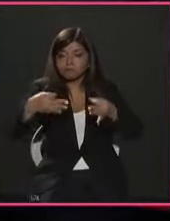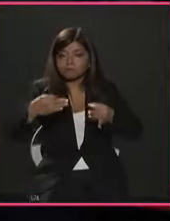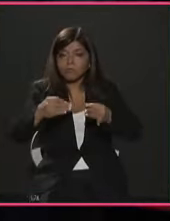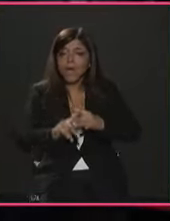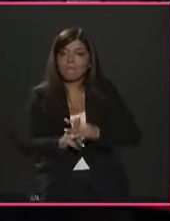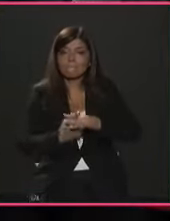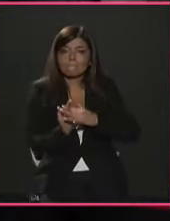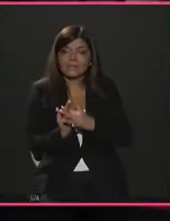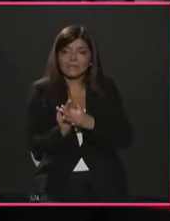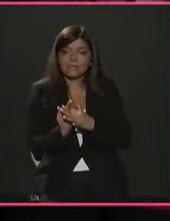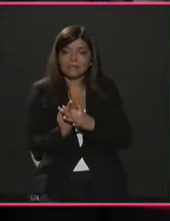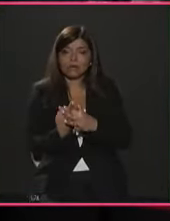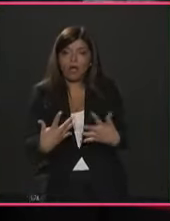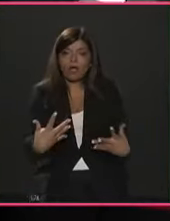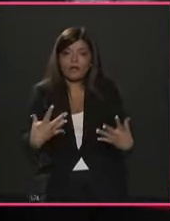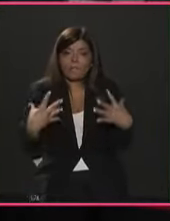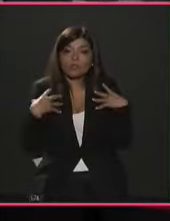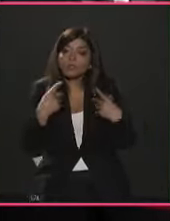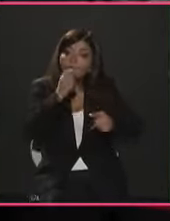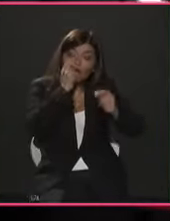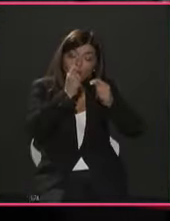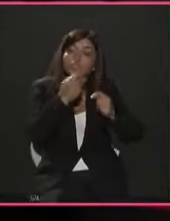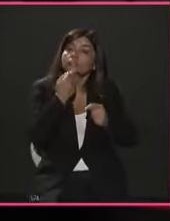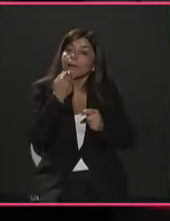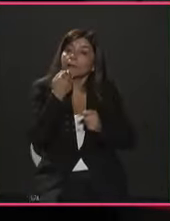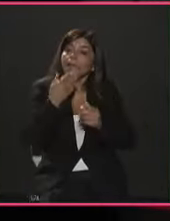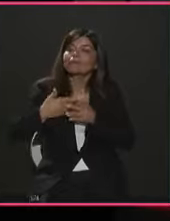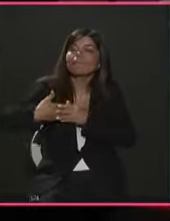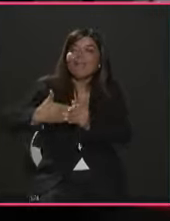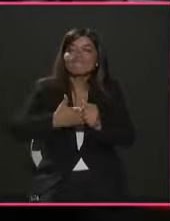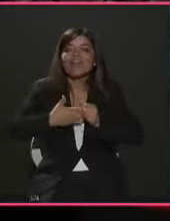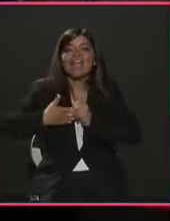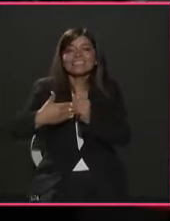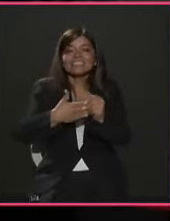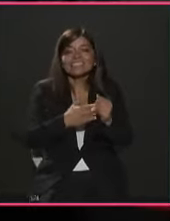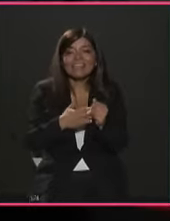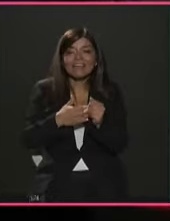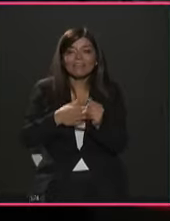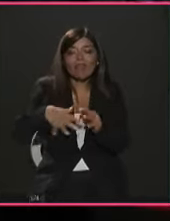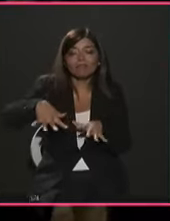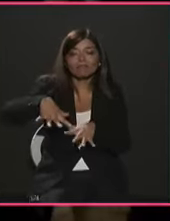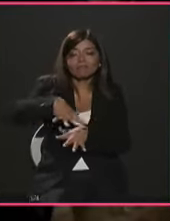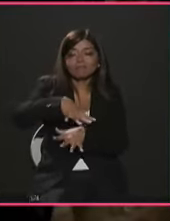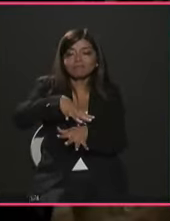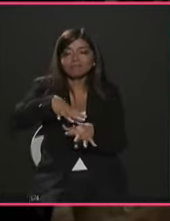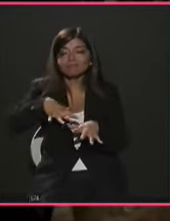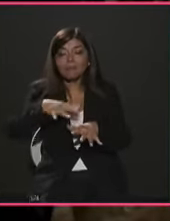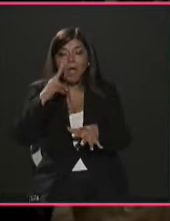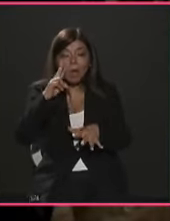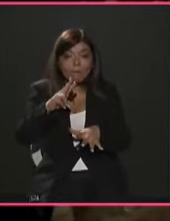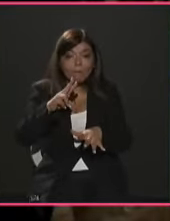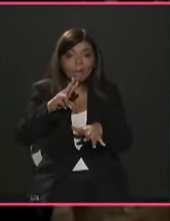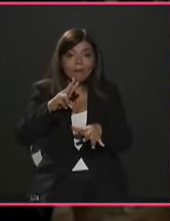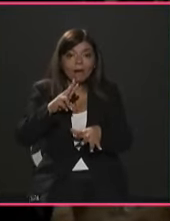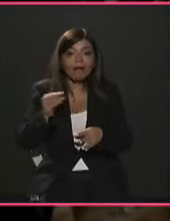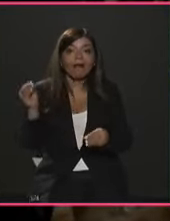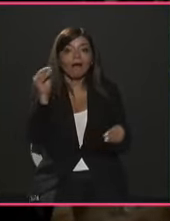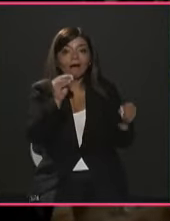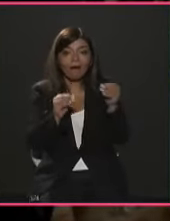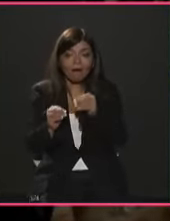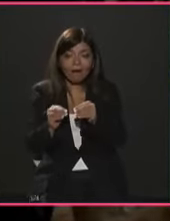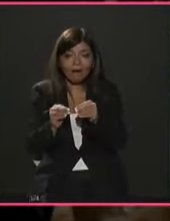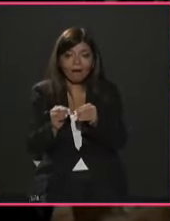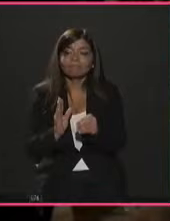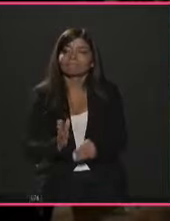principios que se haga cargo de los riesgos pero que tenga la flexibilidad el movimiento de cintura digo yo necesario para poder eh